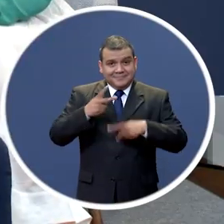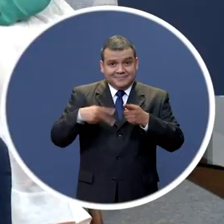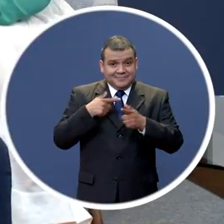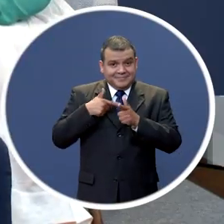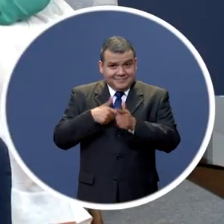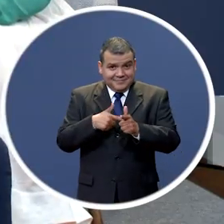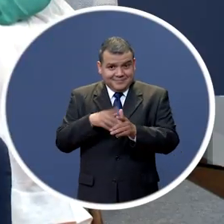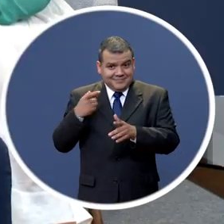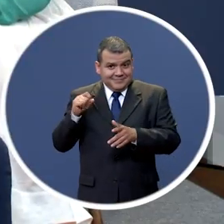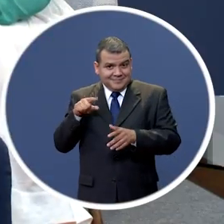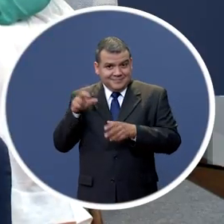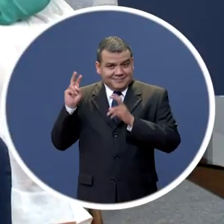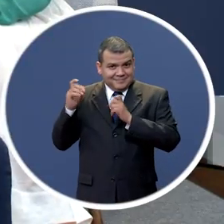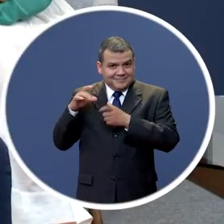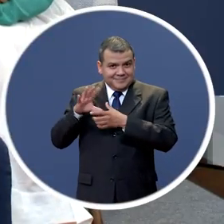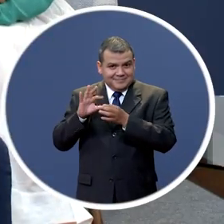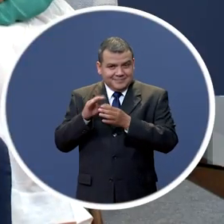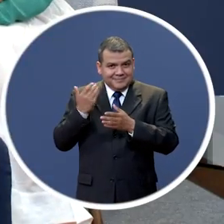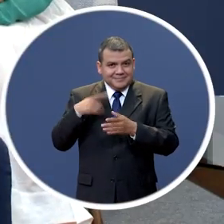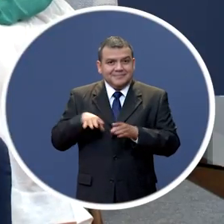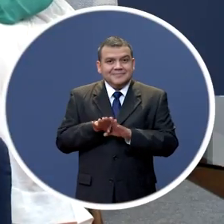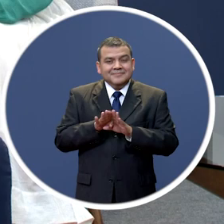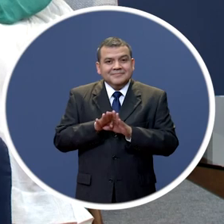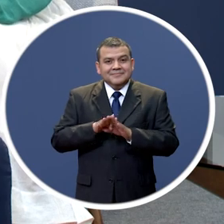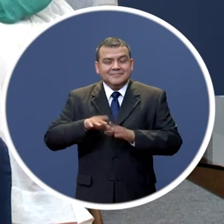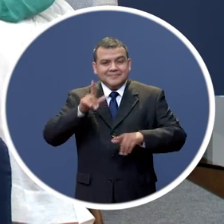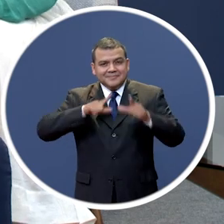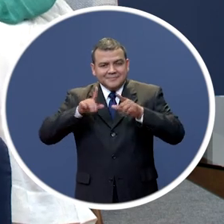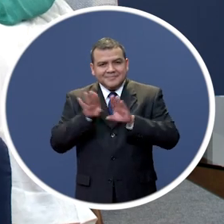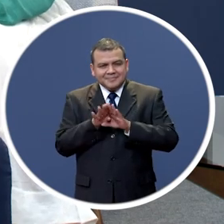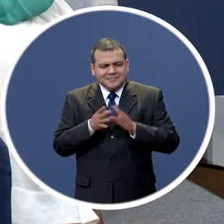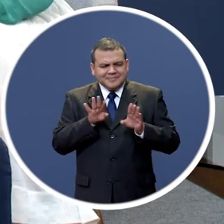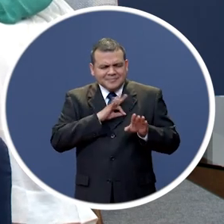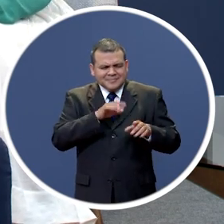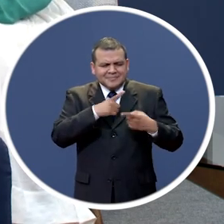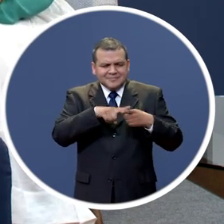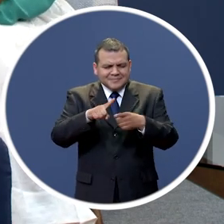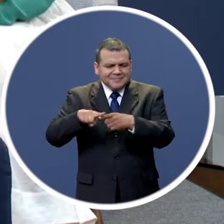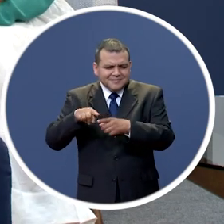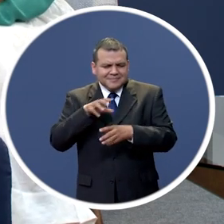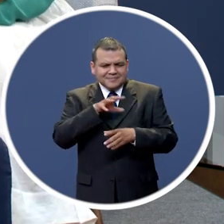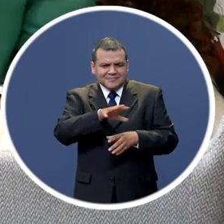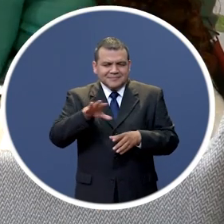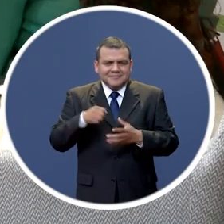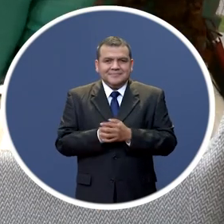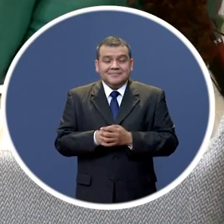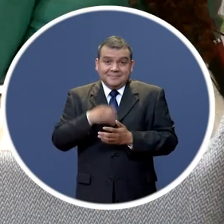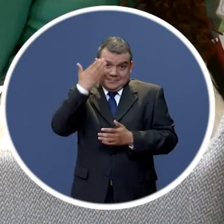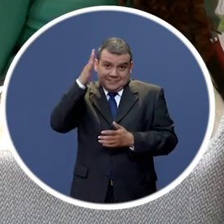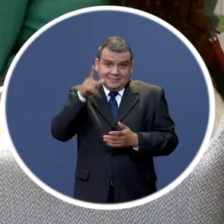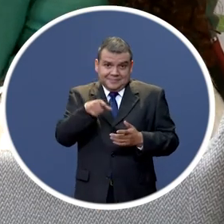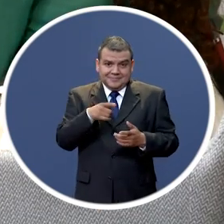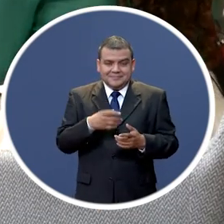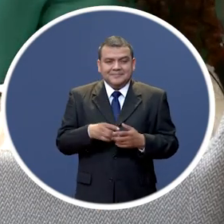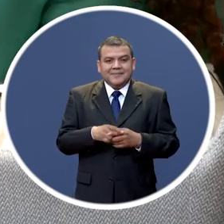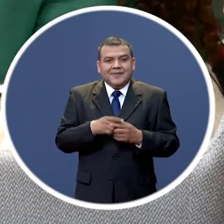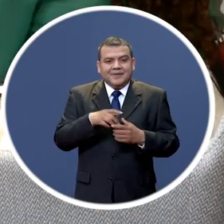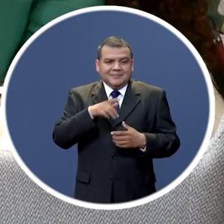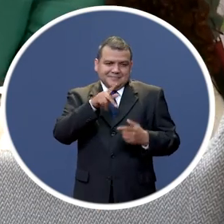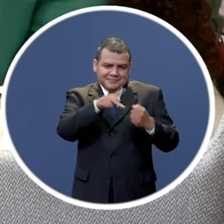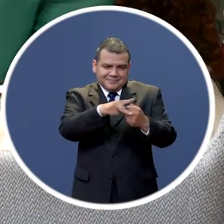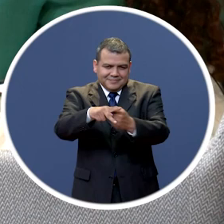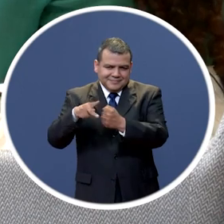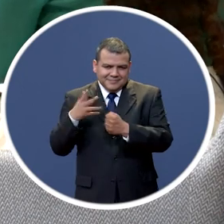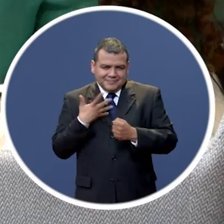Vamos a retomar rápidamente el tema de la lengua y sus variantes. Ya sabemos que en cada país está su